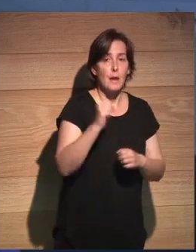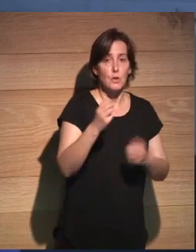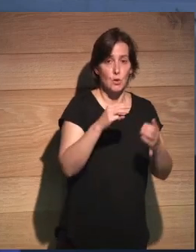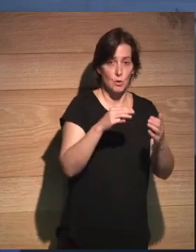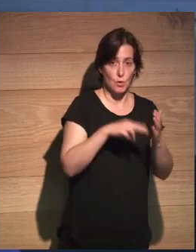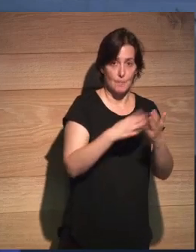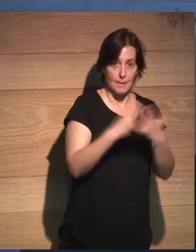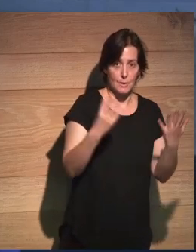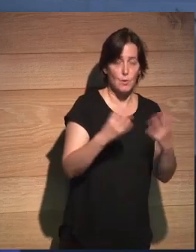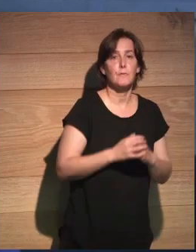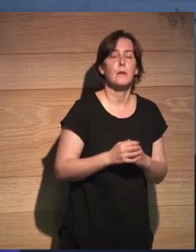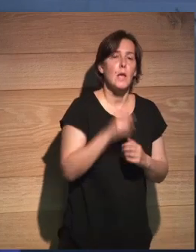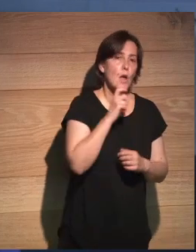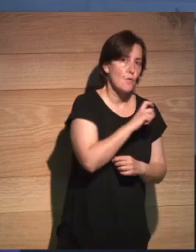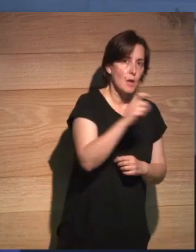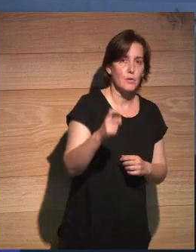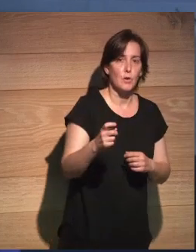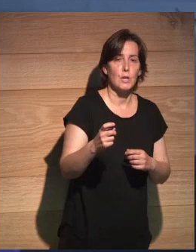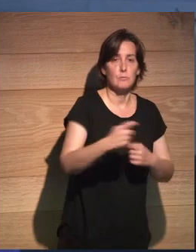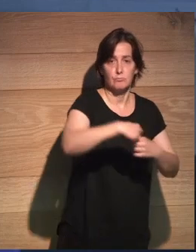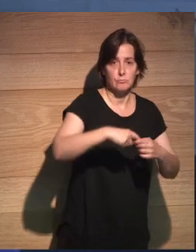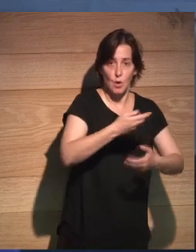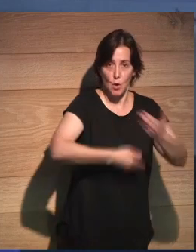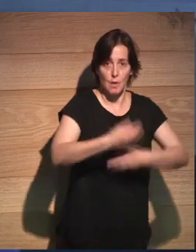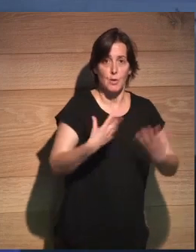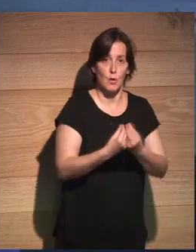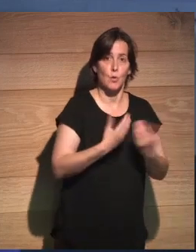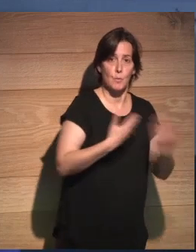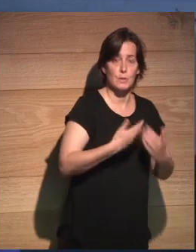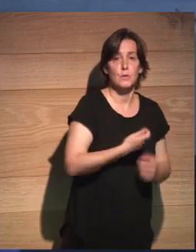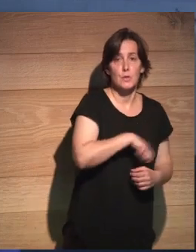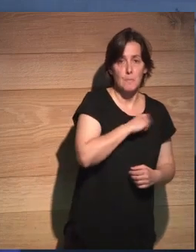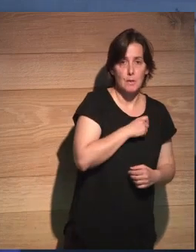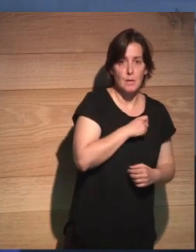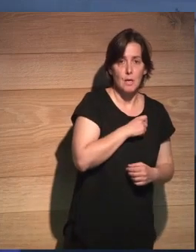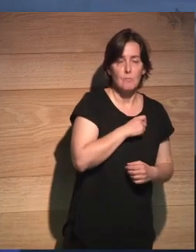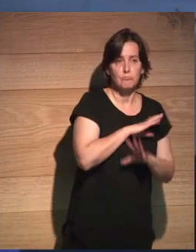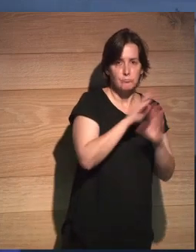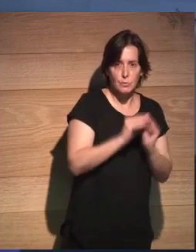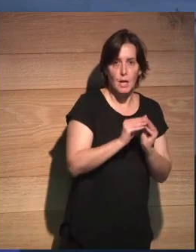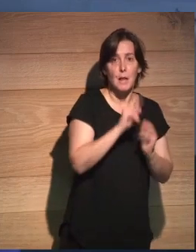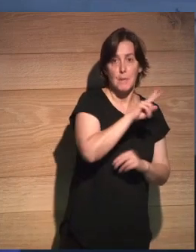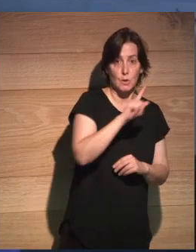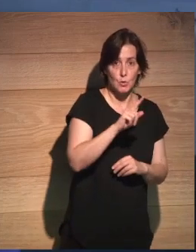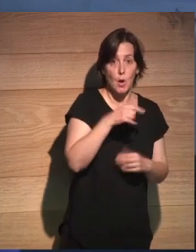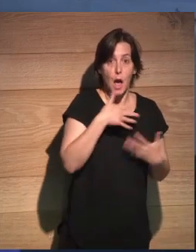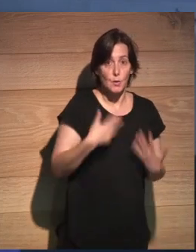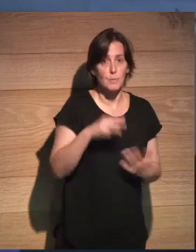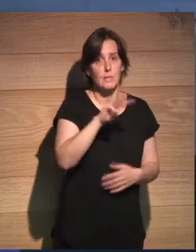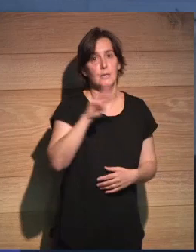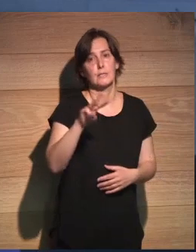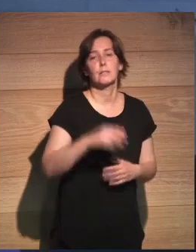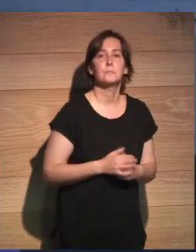instituciones fundacionales y colaboradoras de The Conversation España sumaban 21. A día de hoy son